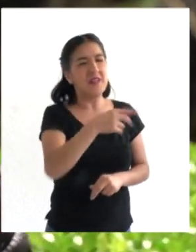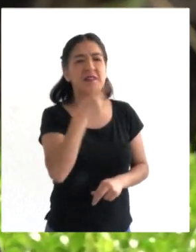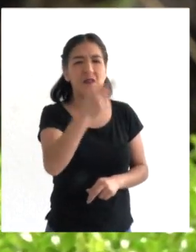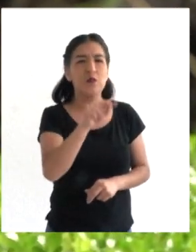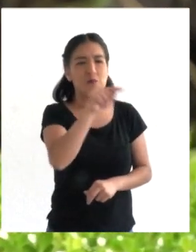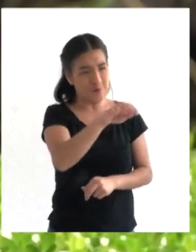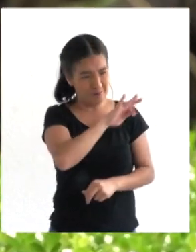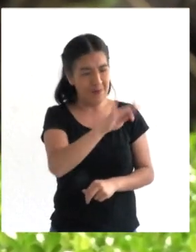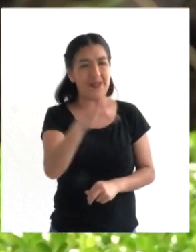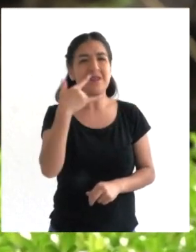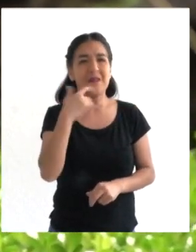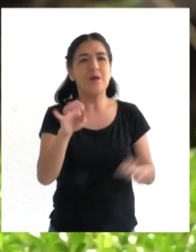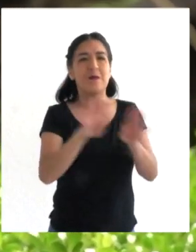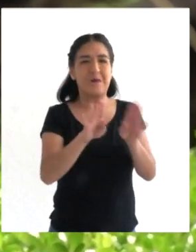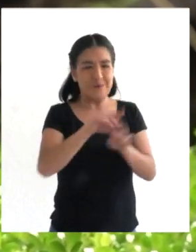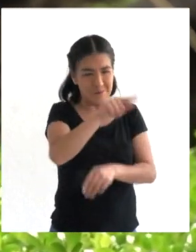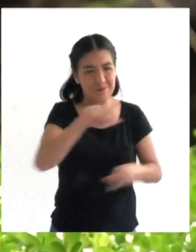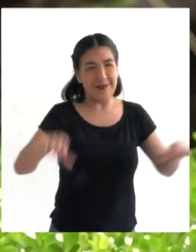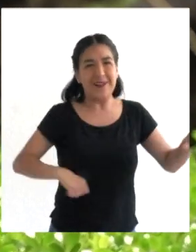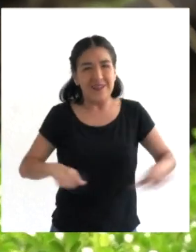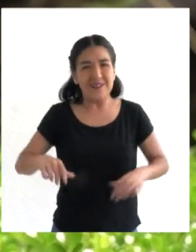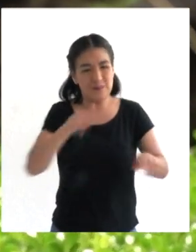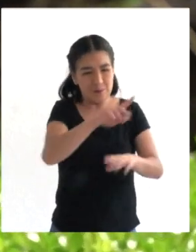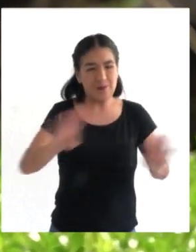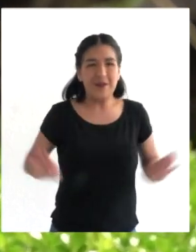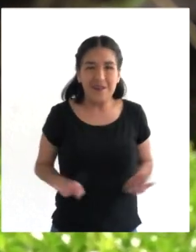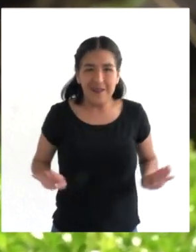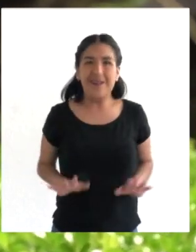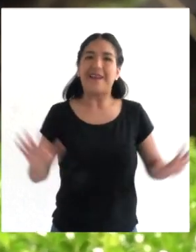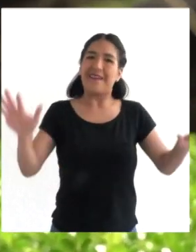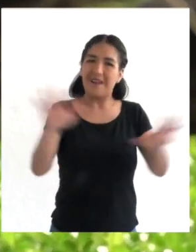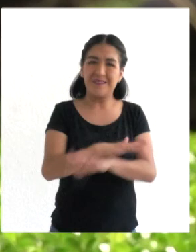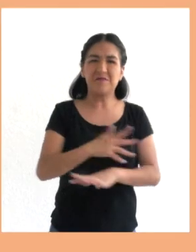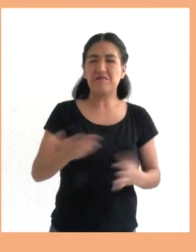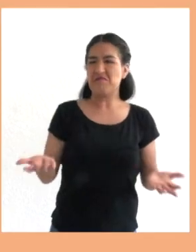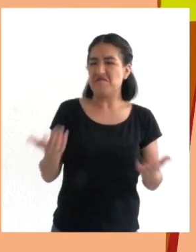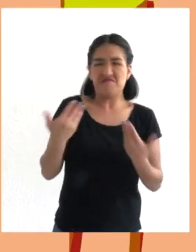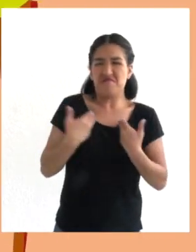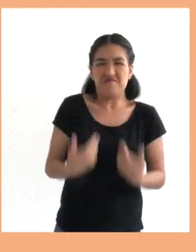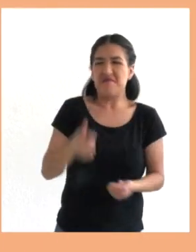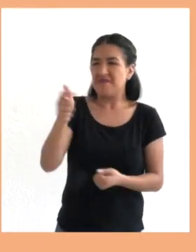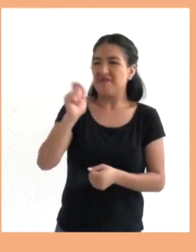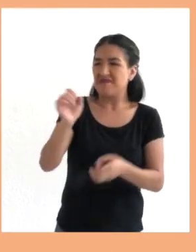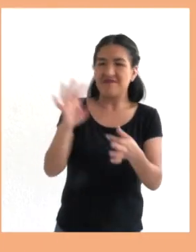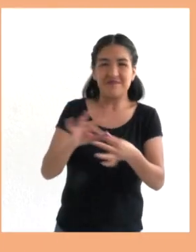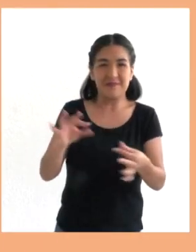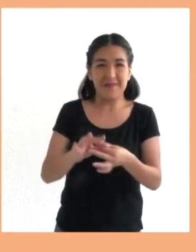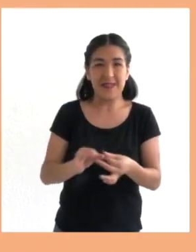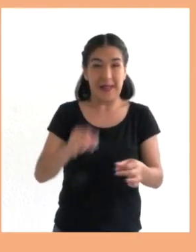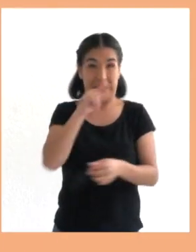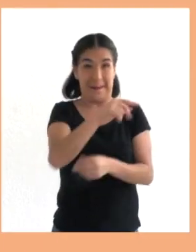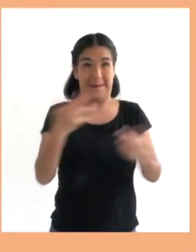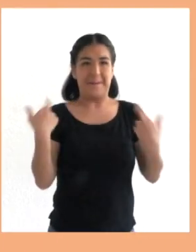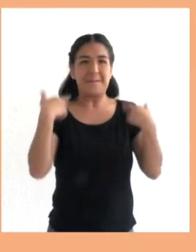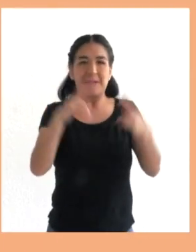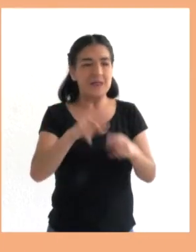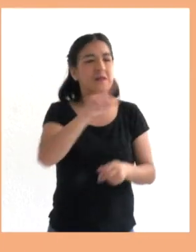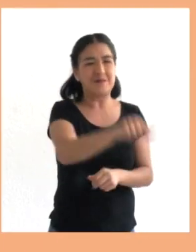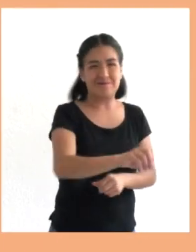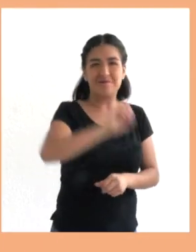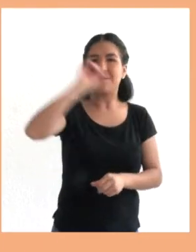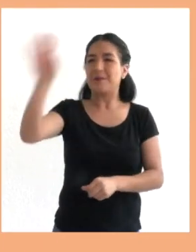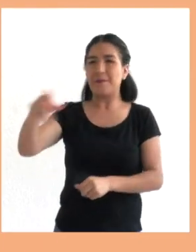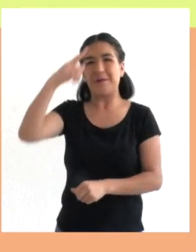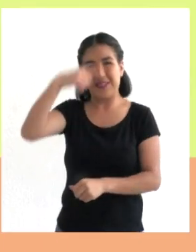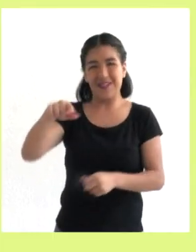podía lograrlo si modificaba su actitud, pero el chico no comprendía de qué hablaba. Entonces el maestro lo envió a la cooperativa